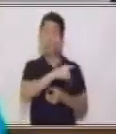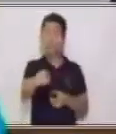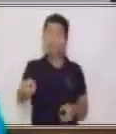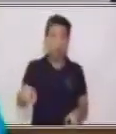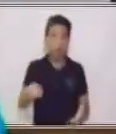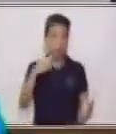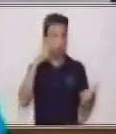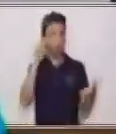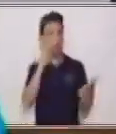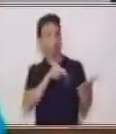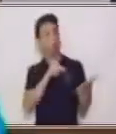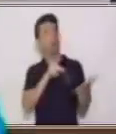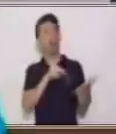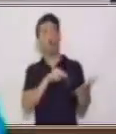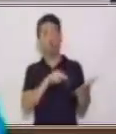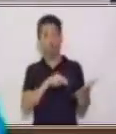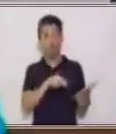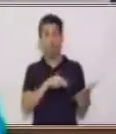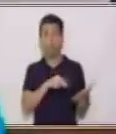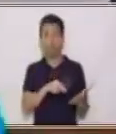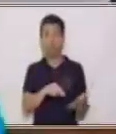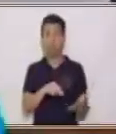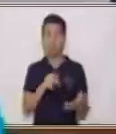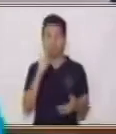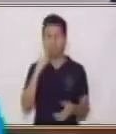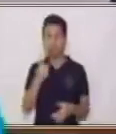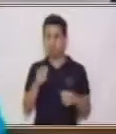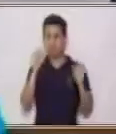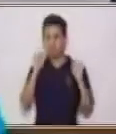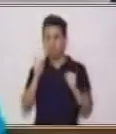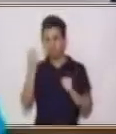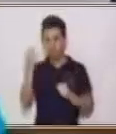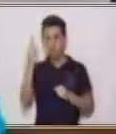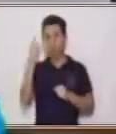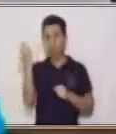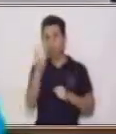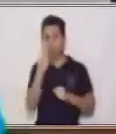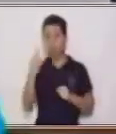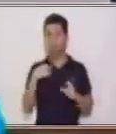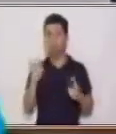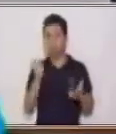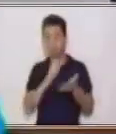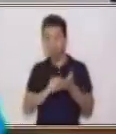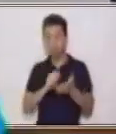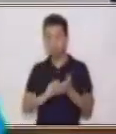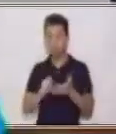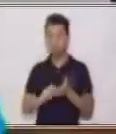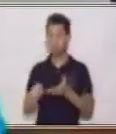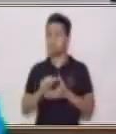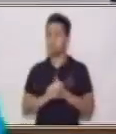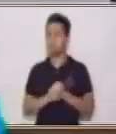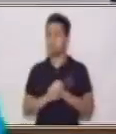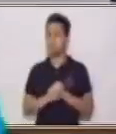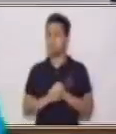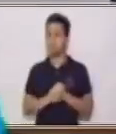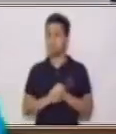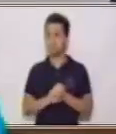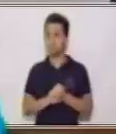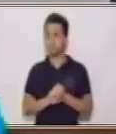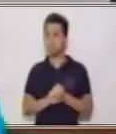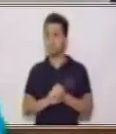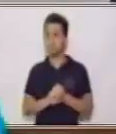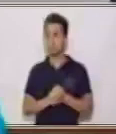esto pueda pues, ser más hábil al momento también de saber cómo lo voy a escribir. Planifique